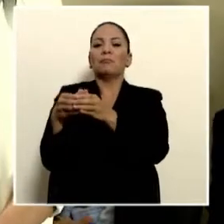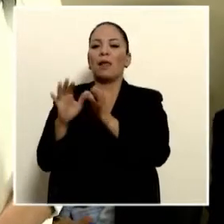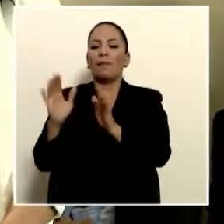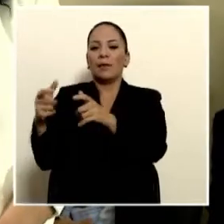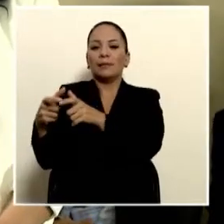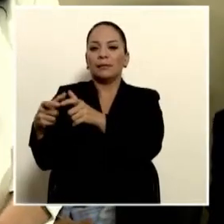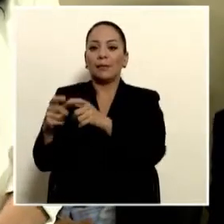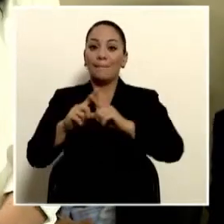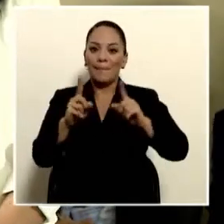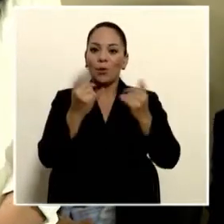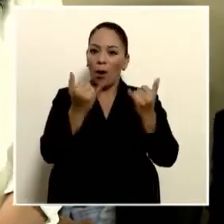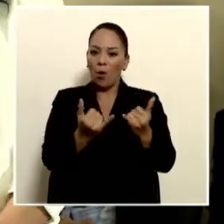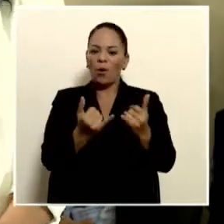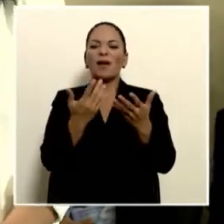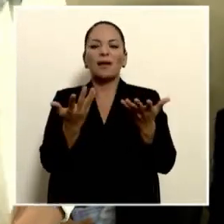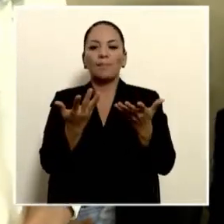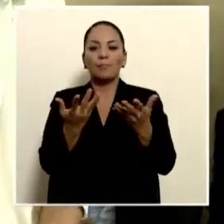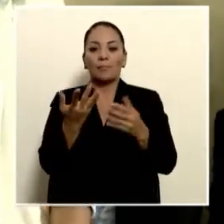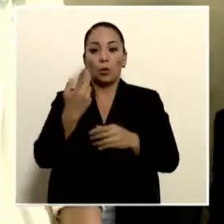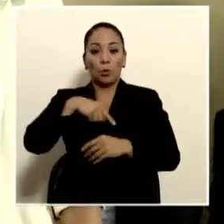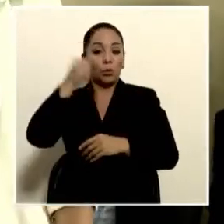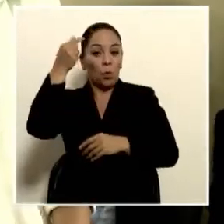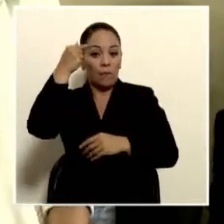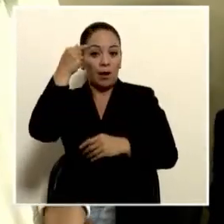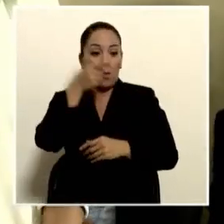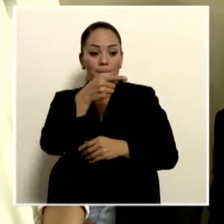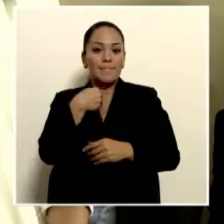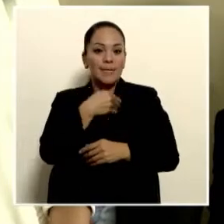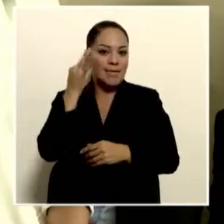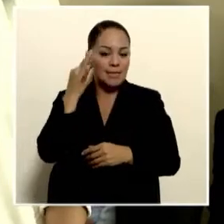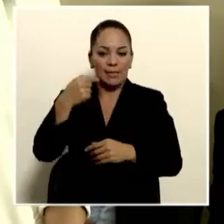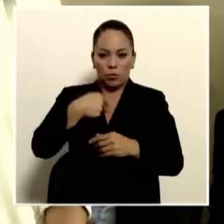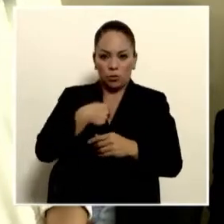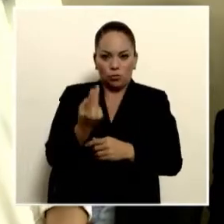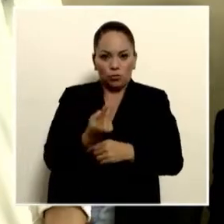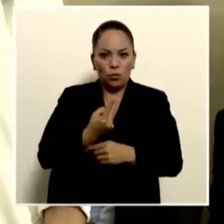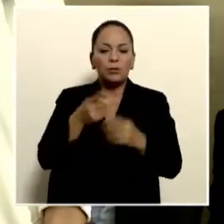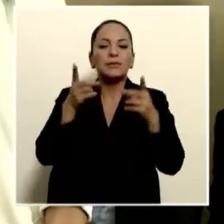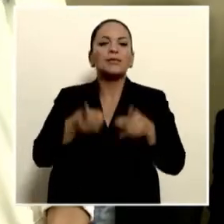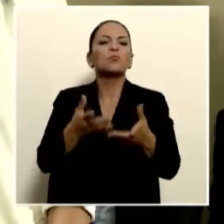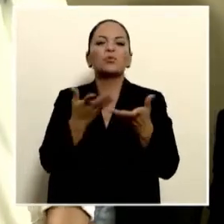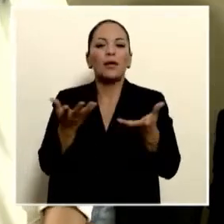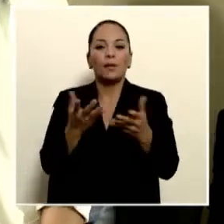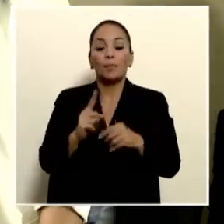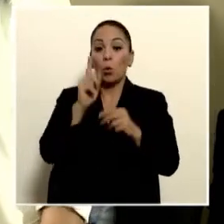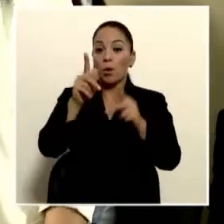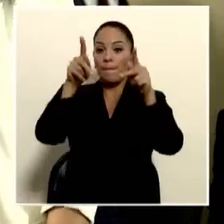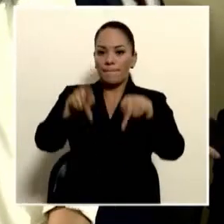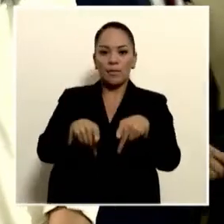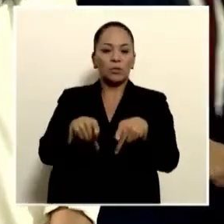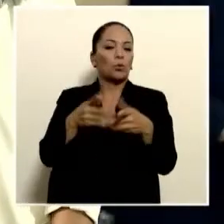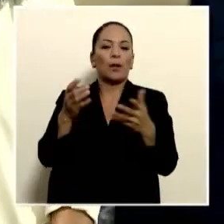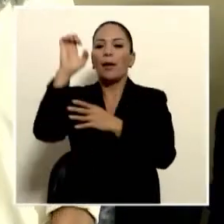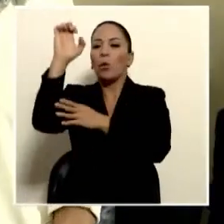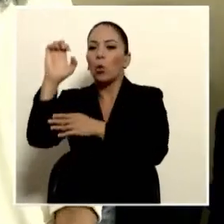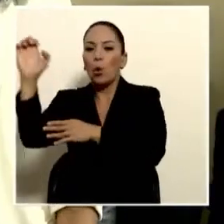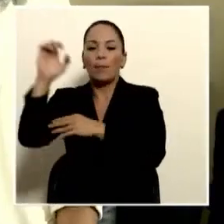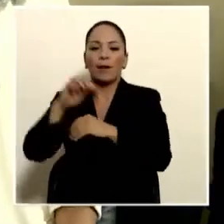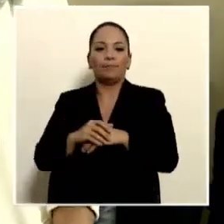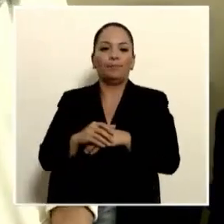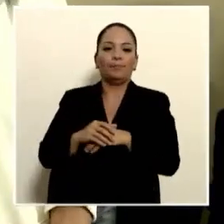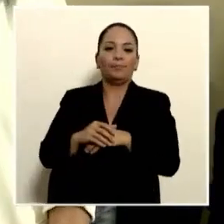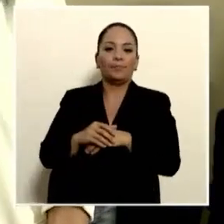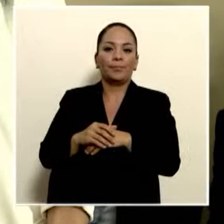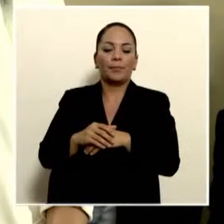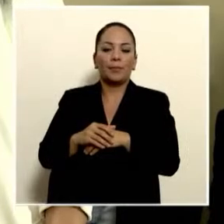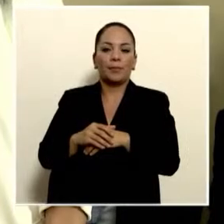decir, la señora ministra y yo, que si alguien en Europa o en Japón o en